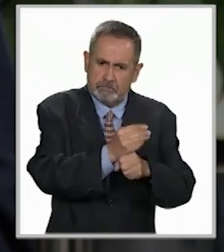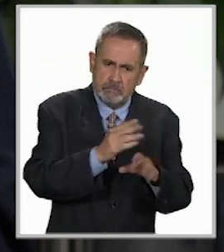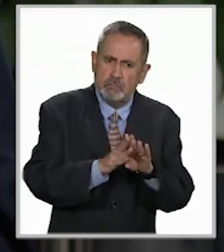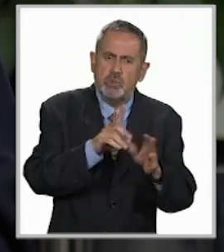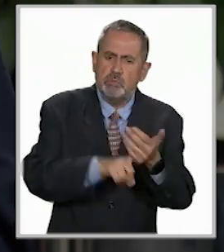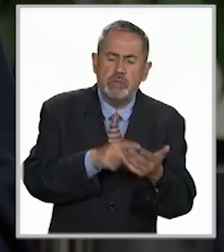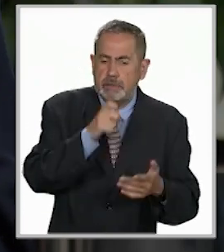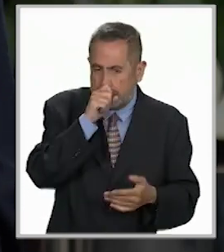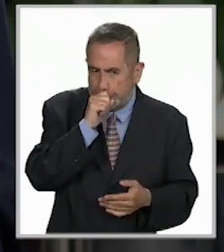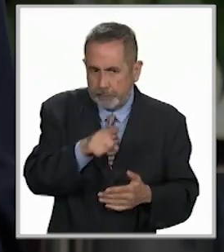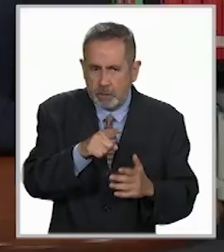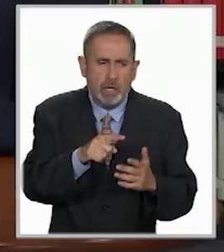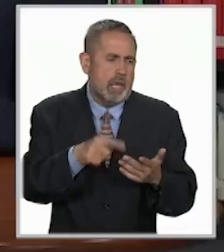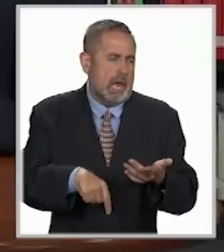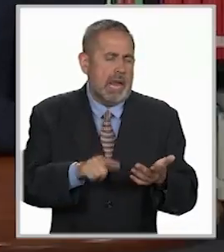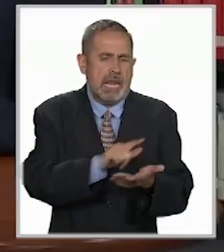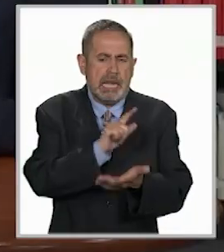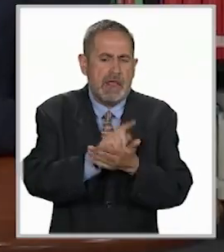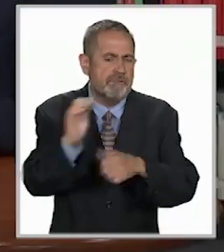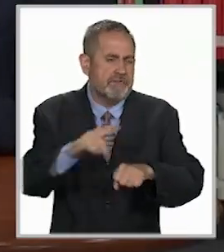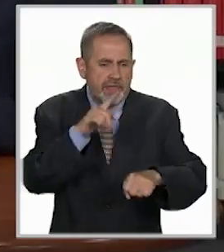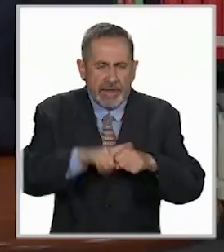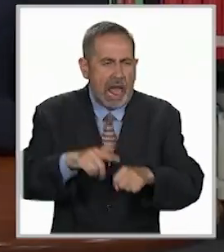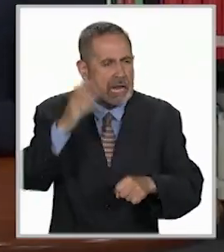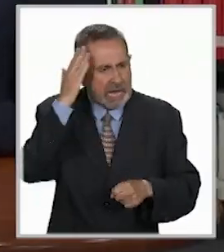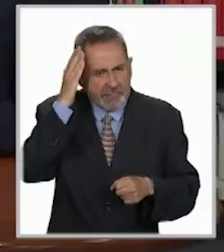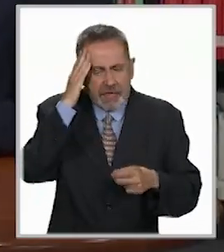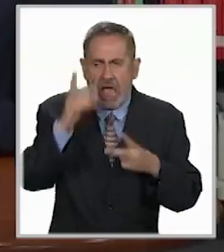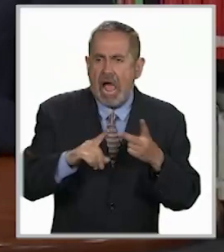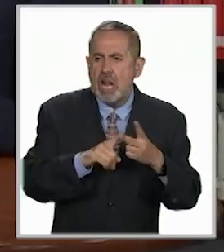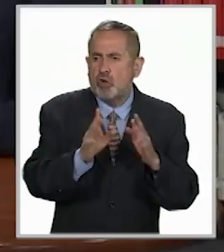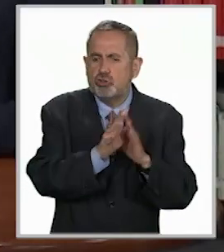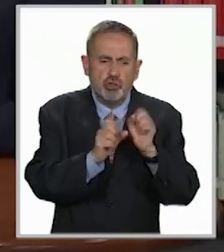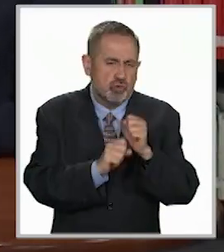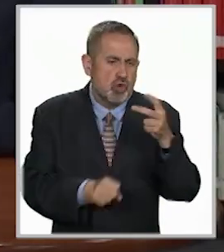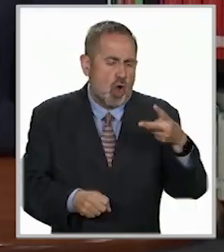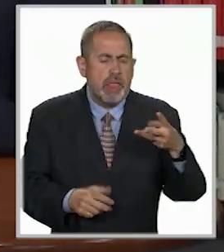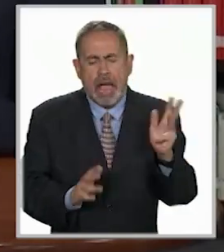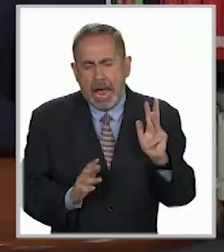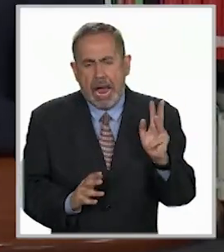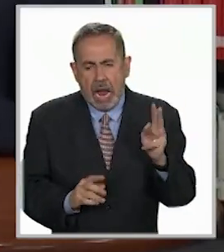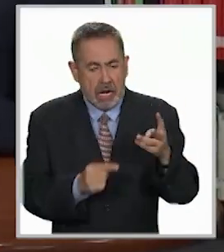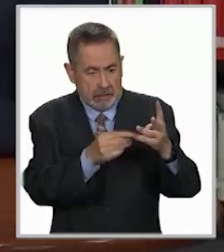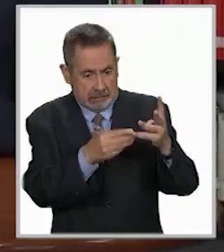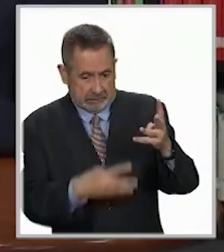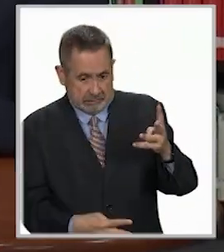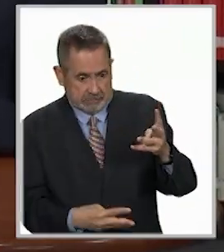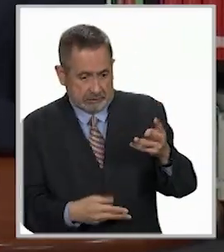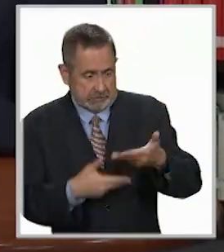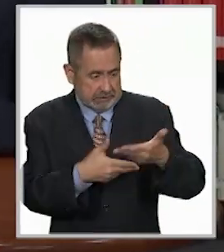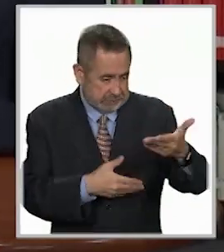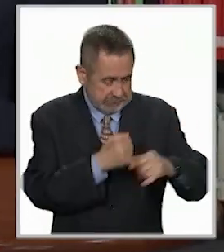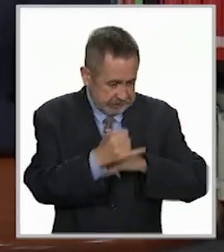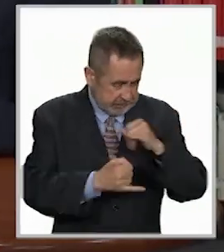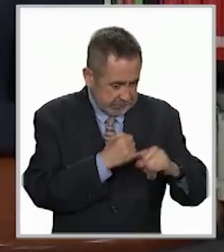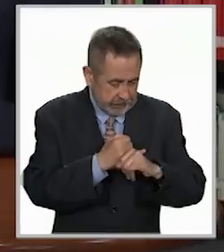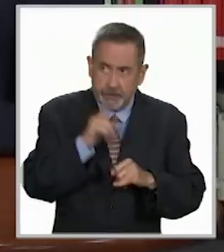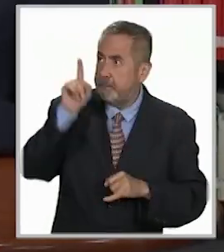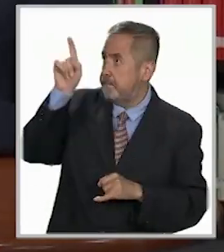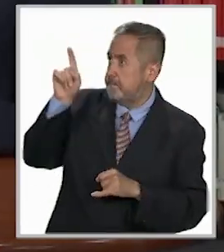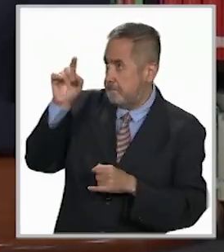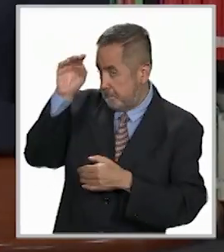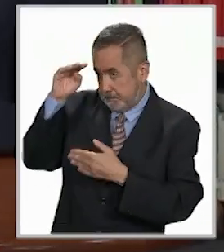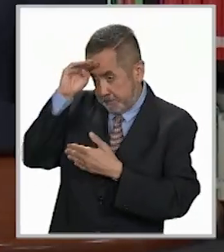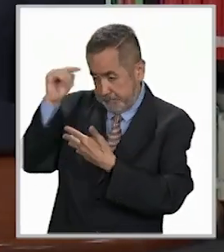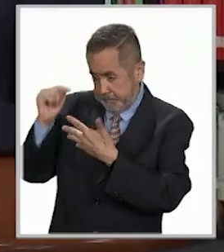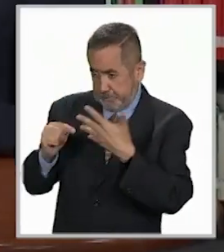no solo constituye las normas federales, normas generales, la Constitución, inclusive para interpretar los propios tratados